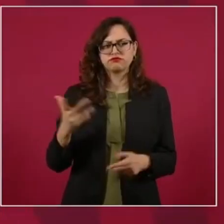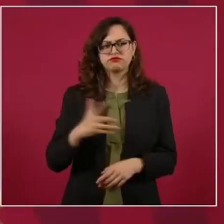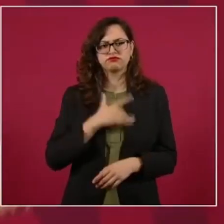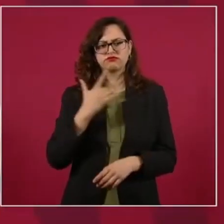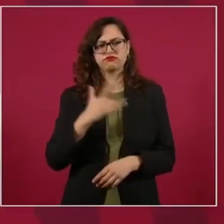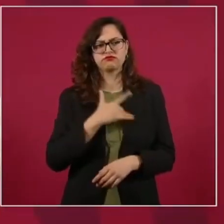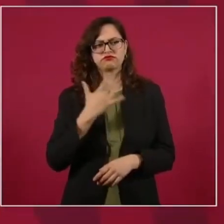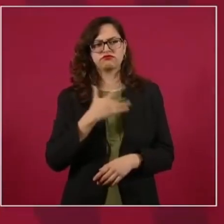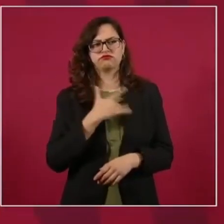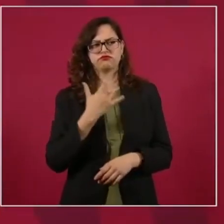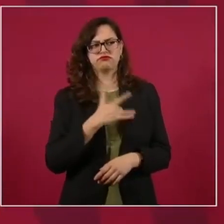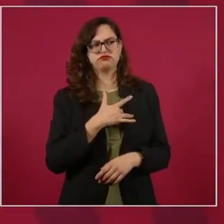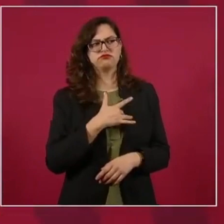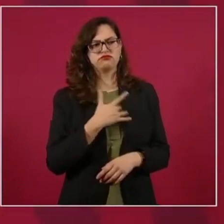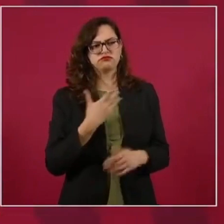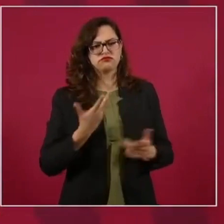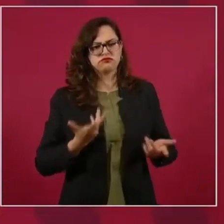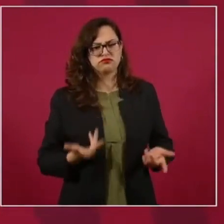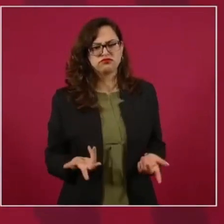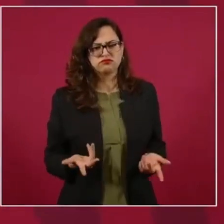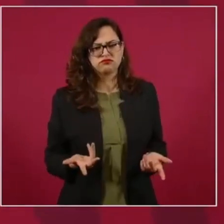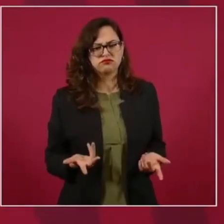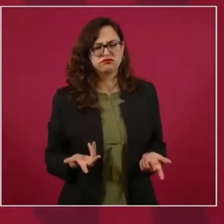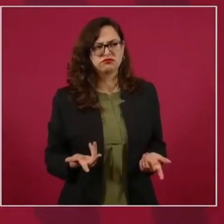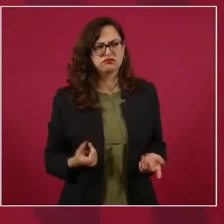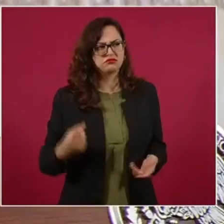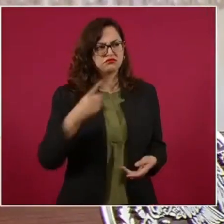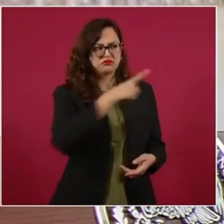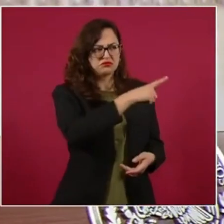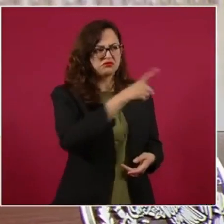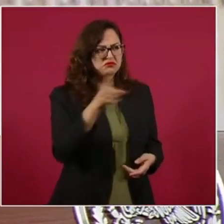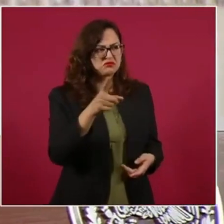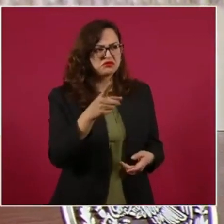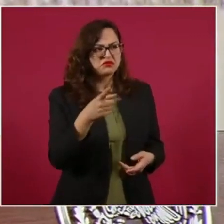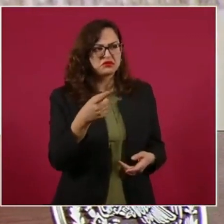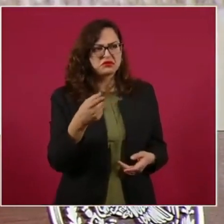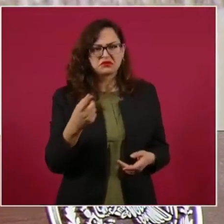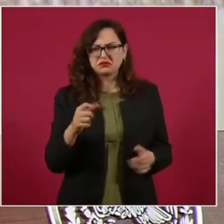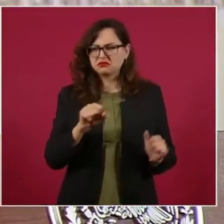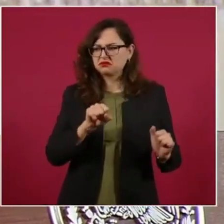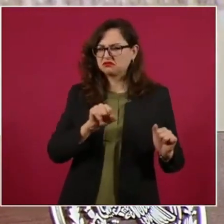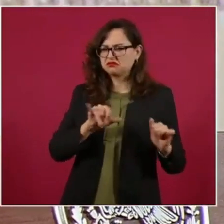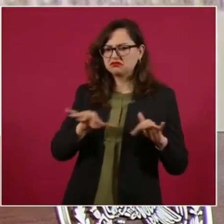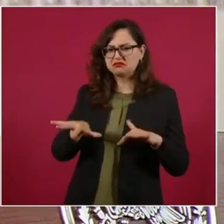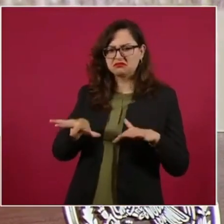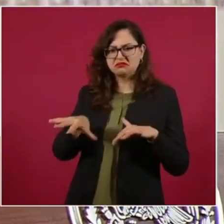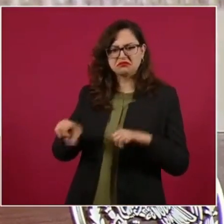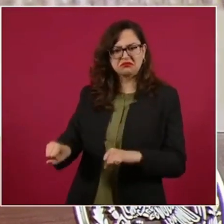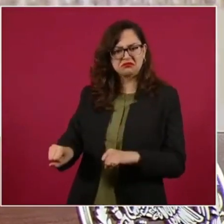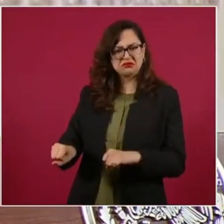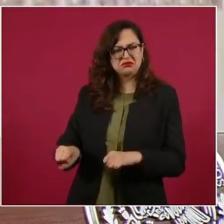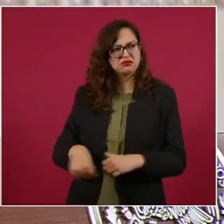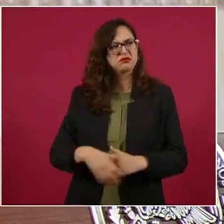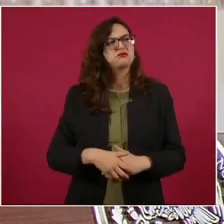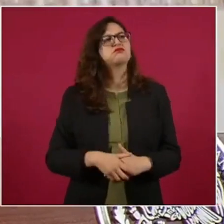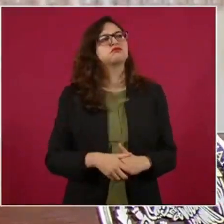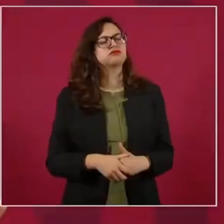famosa de que si nos invadían, se iban a ver